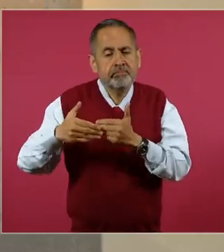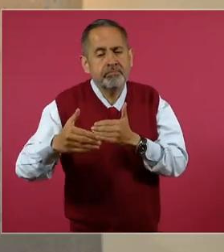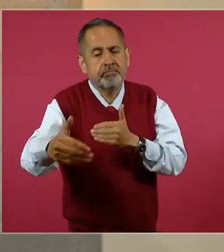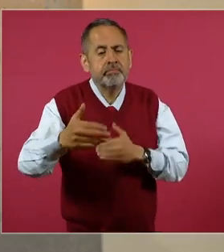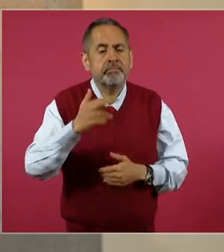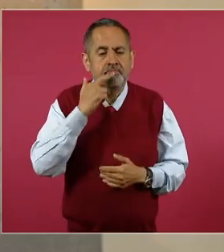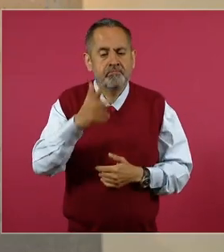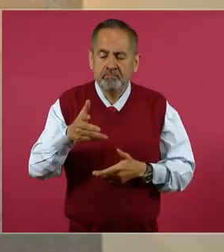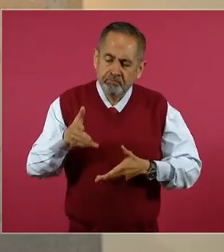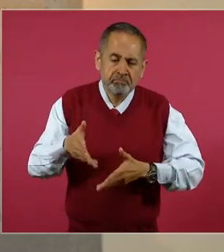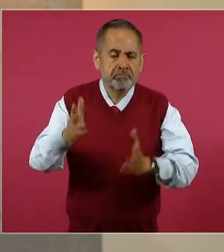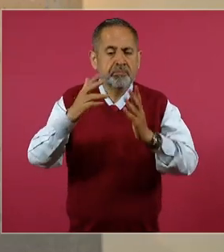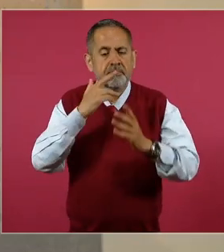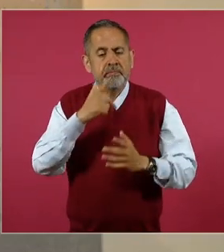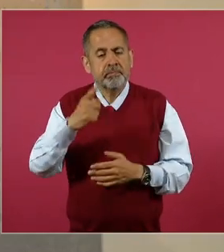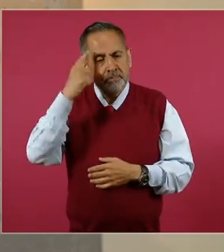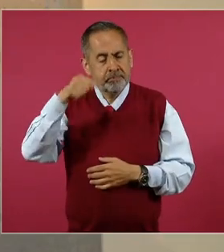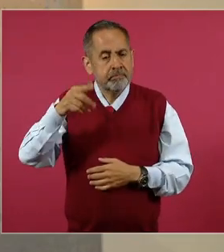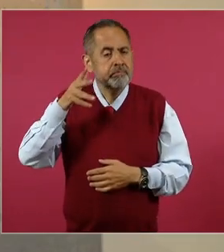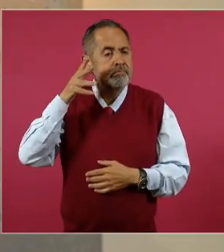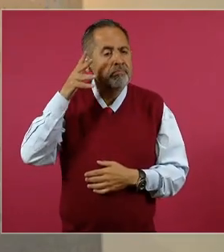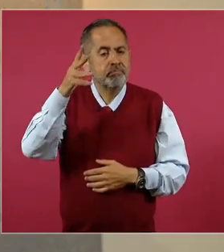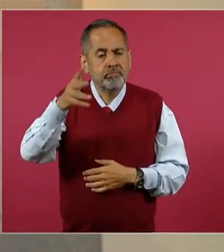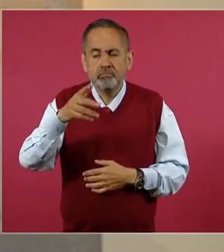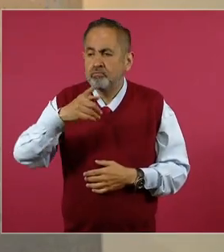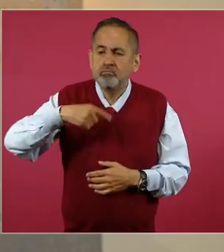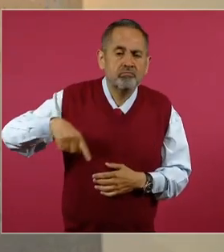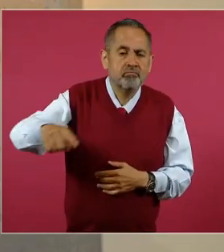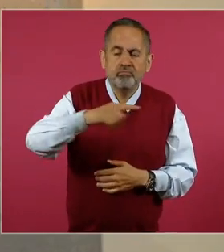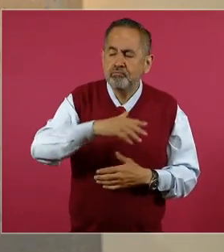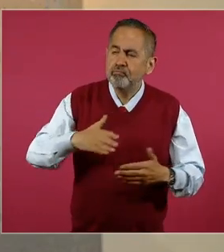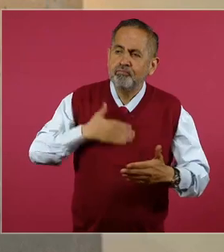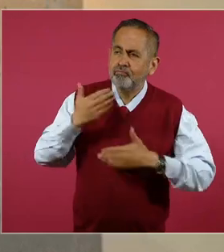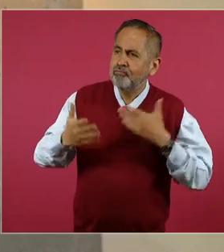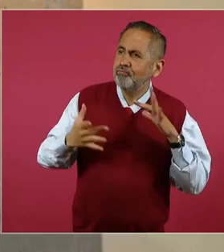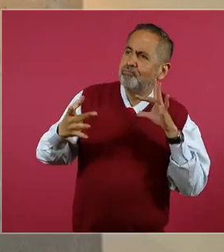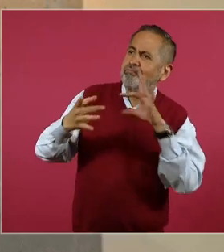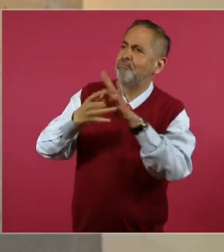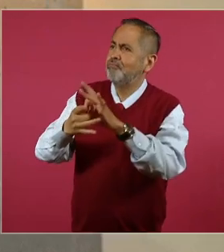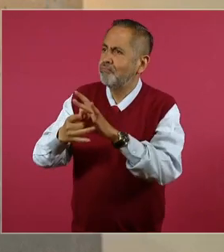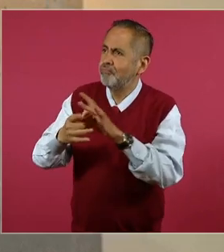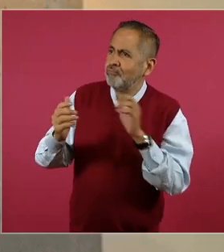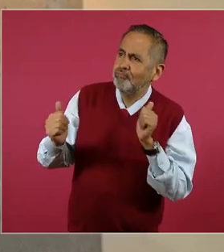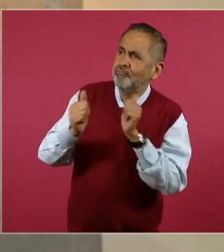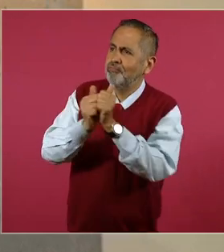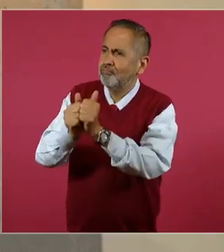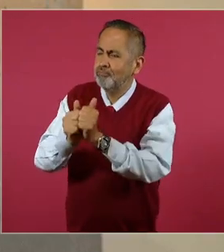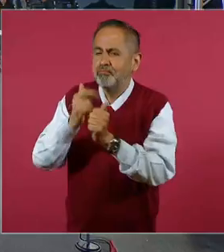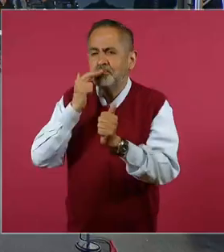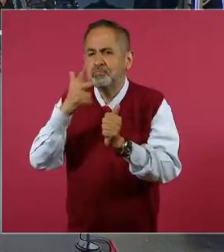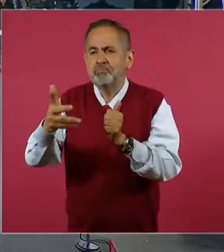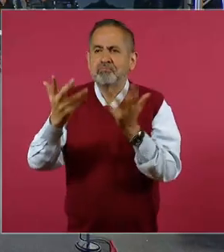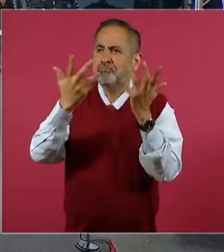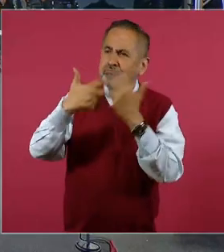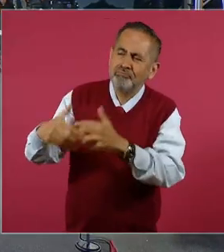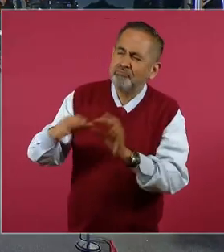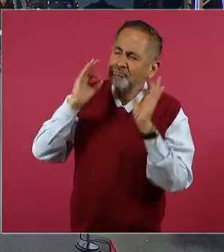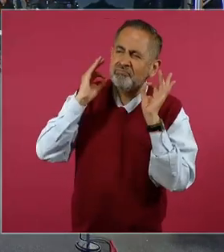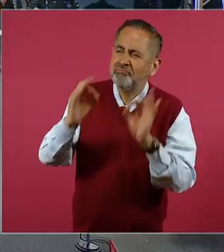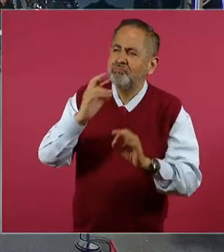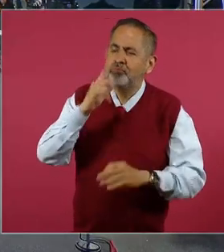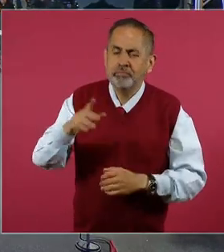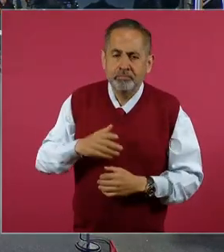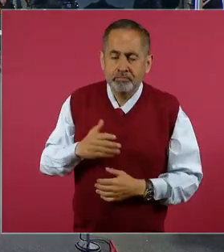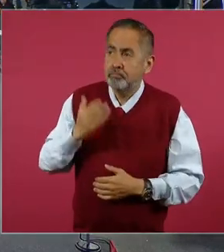los cauces para una convivencia más estrecha, más fluida y más fraternal. Reciba